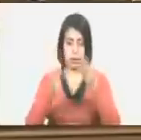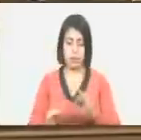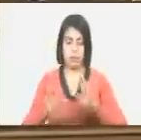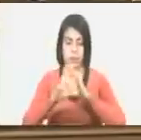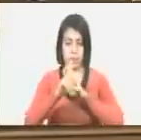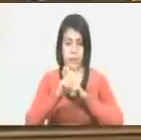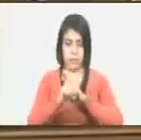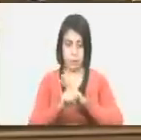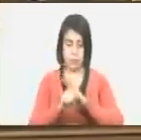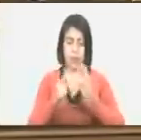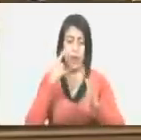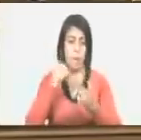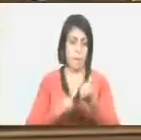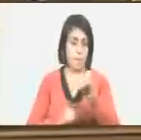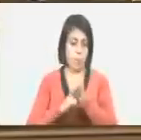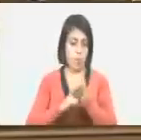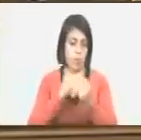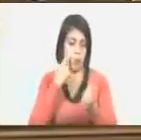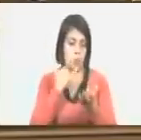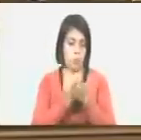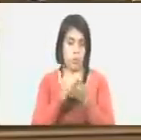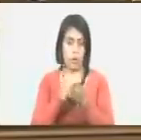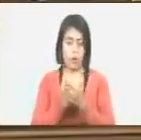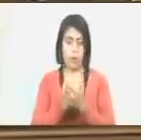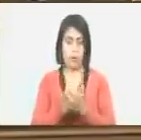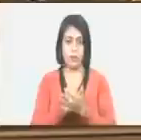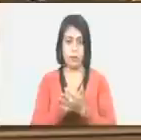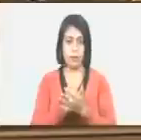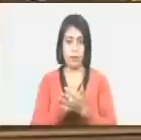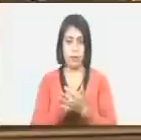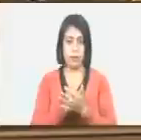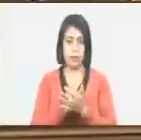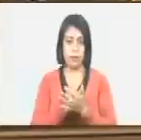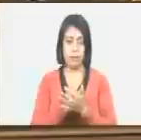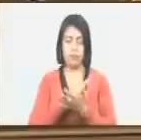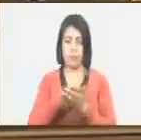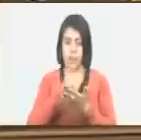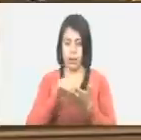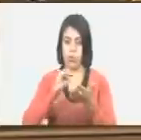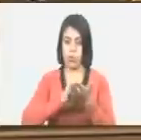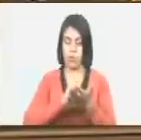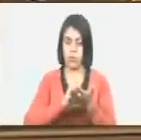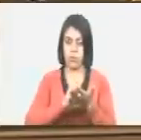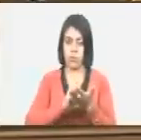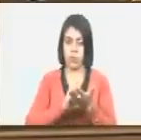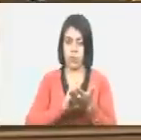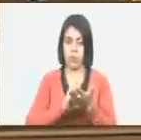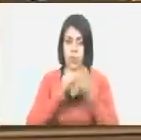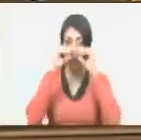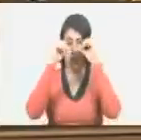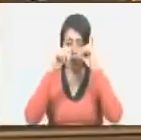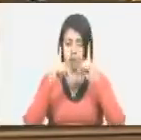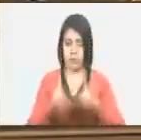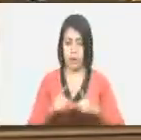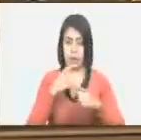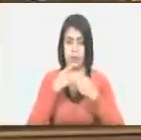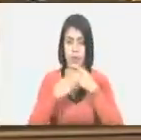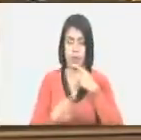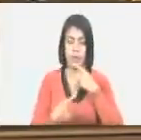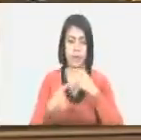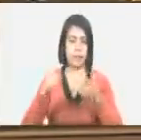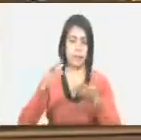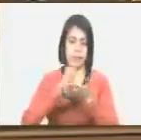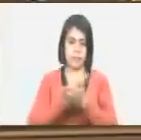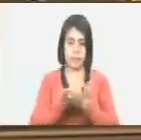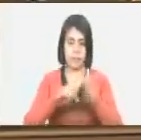dominio se fundamentará en las pruebas. Perdón, leo nuevamente, presidente. La sentencia que declara la extinción